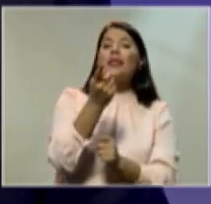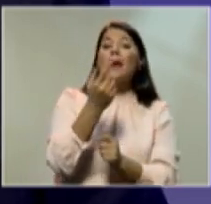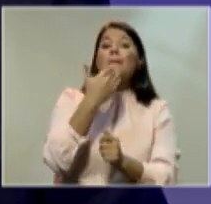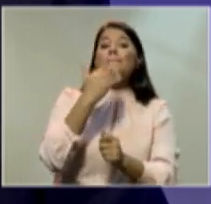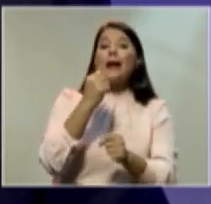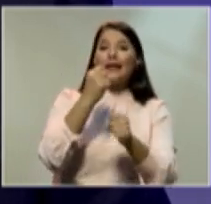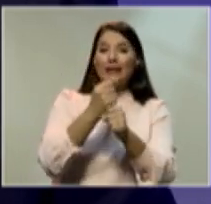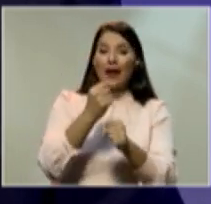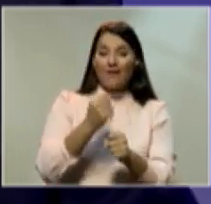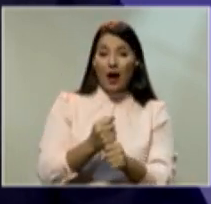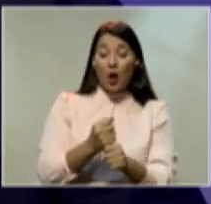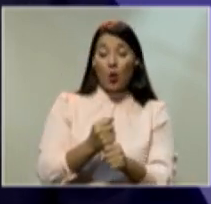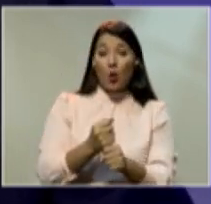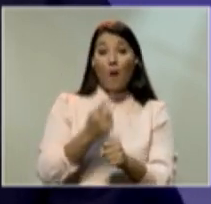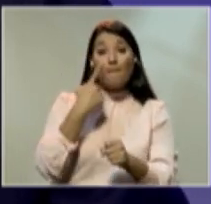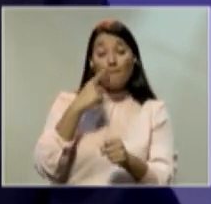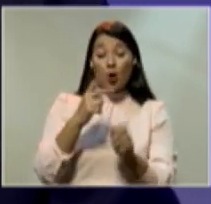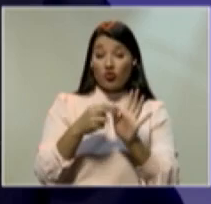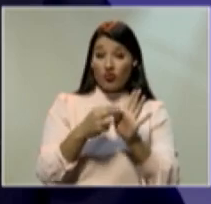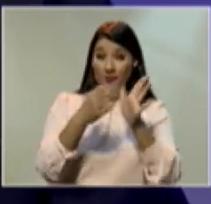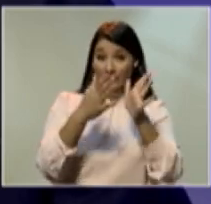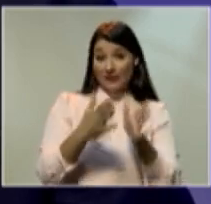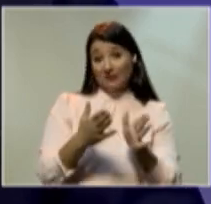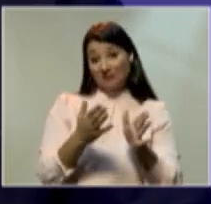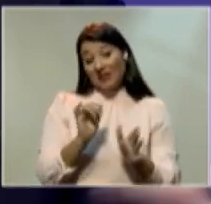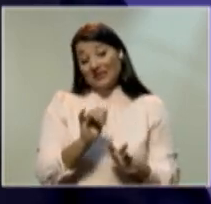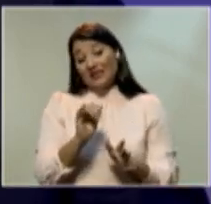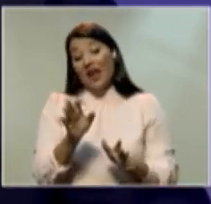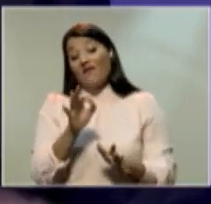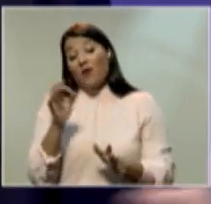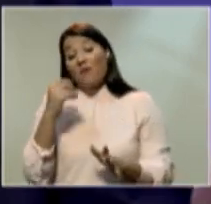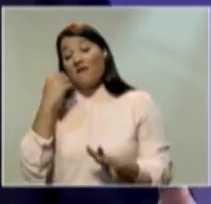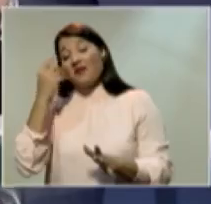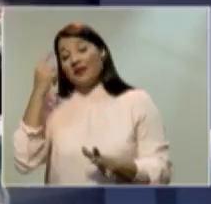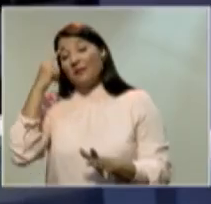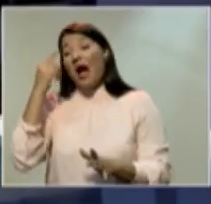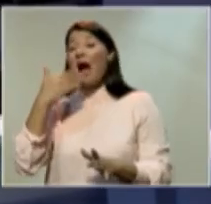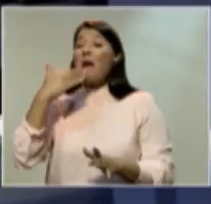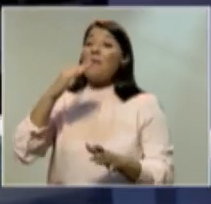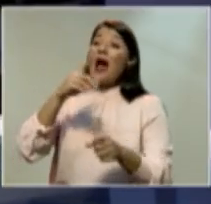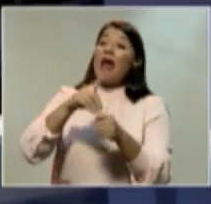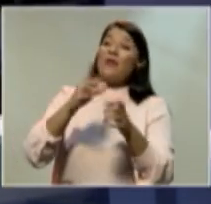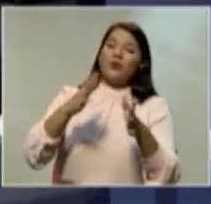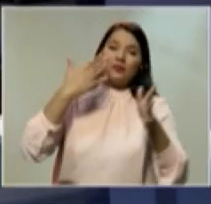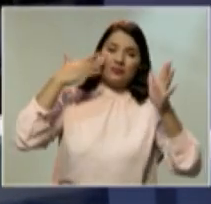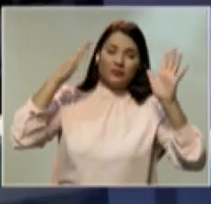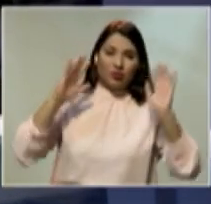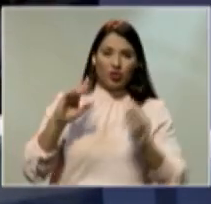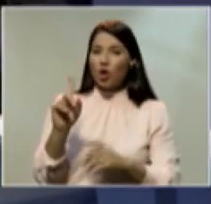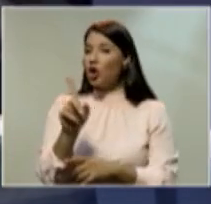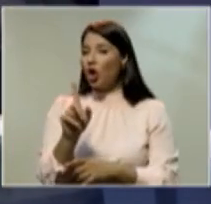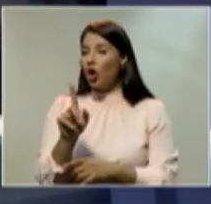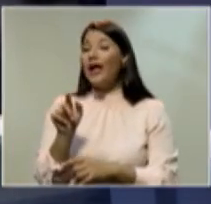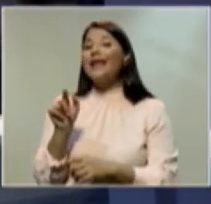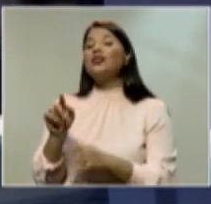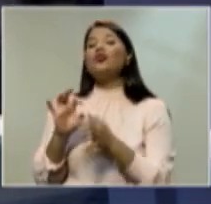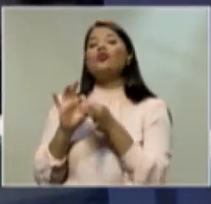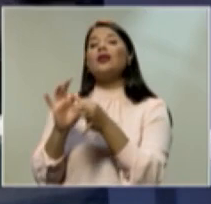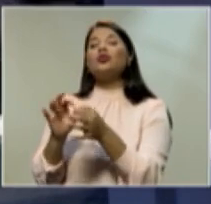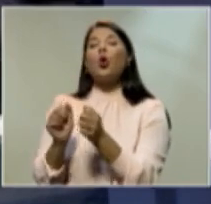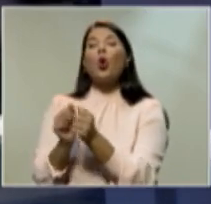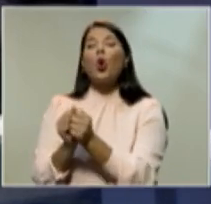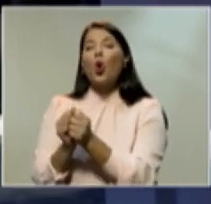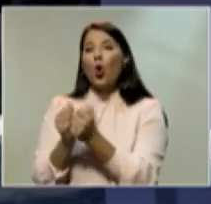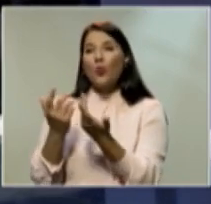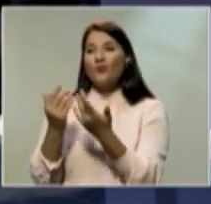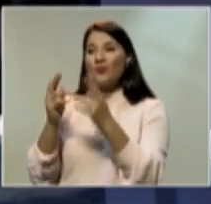los representantes, que es, digamos, la respuesta fácil, decir que es que son muy malos los diputados, qué sé yo. Tiene que ver con elementos